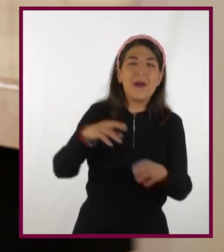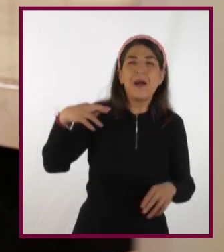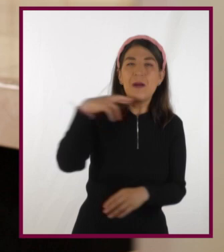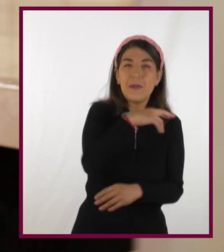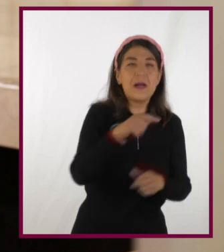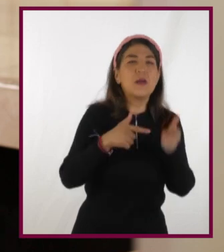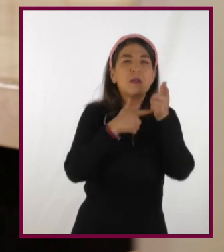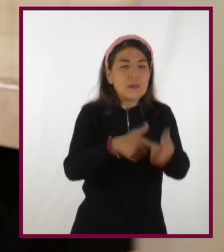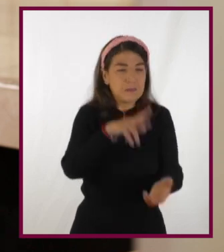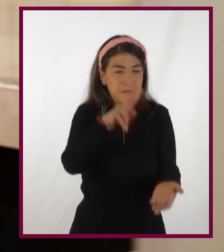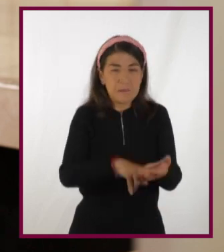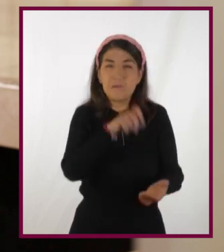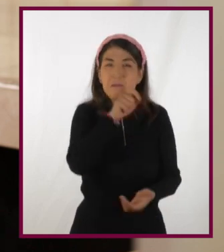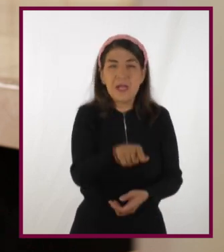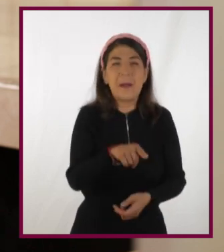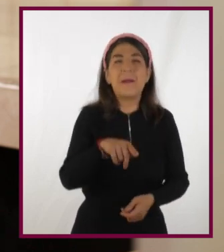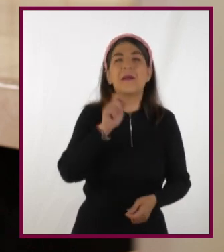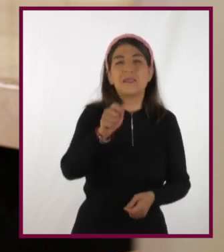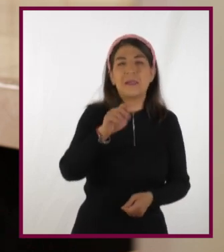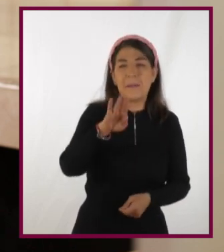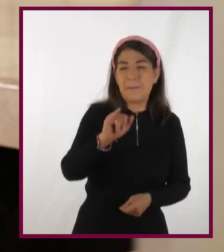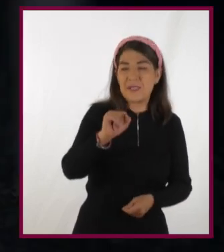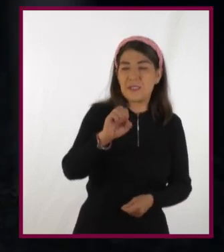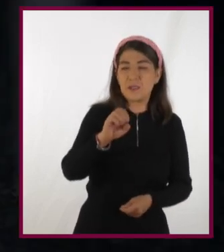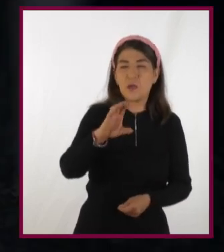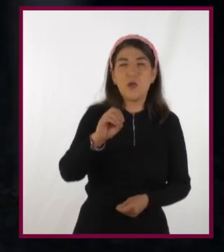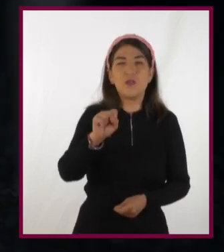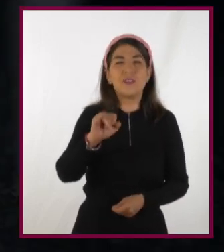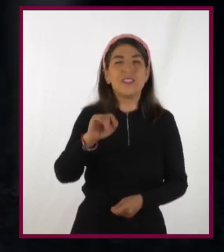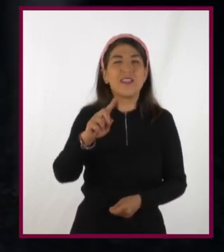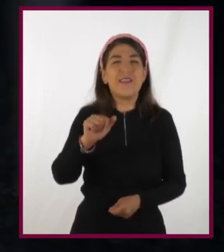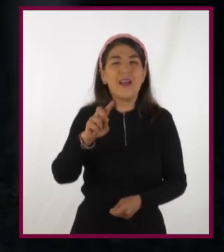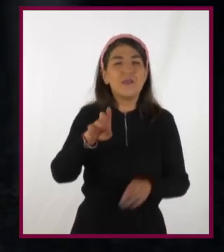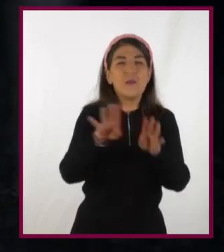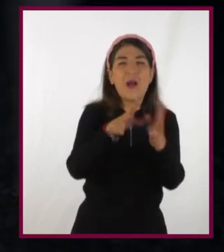Y la constante de proporcionalidad es la viscosidad, ¿sí?